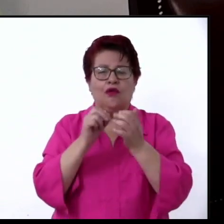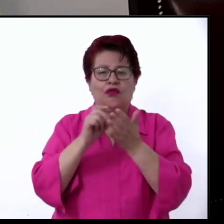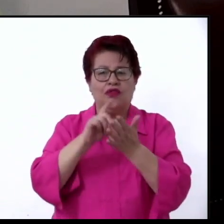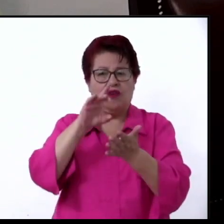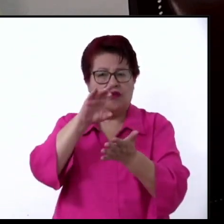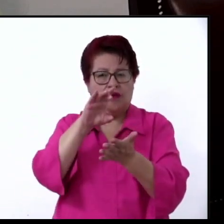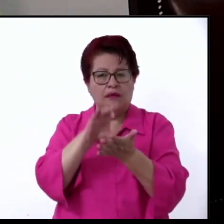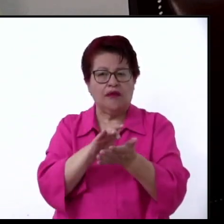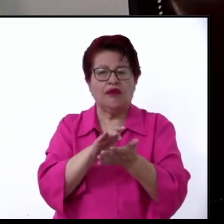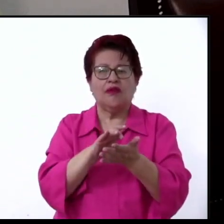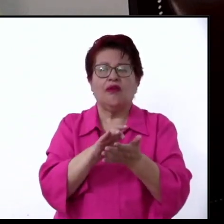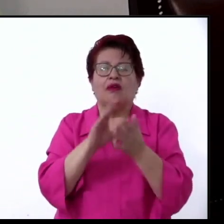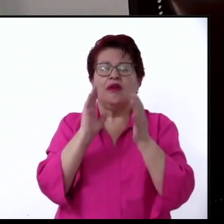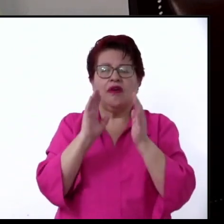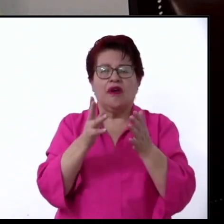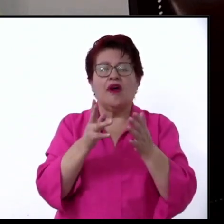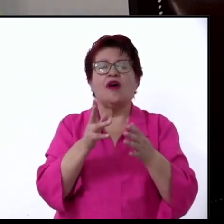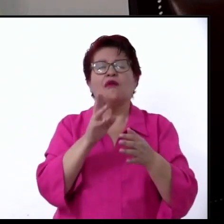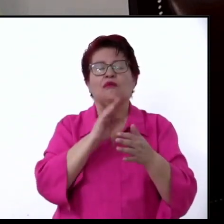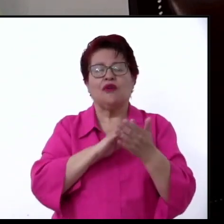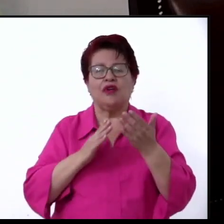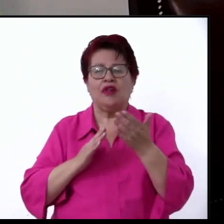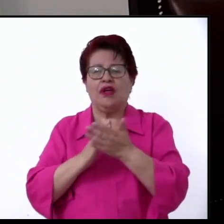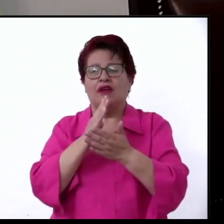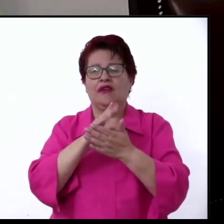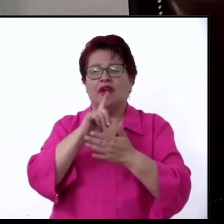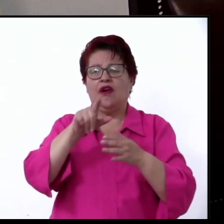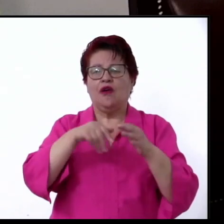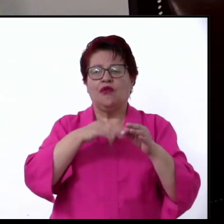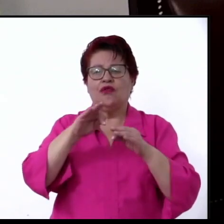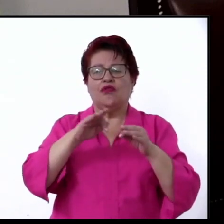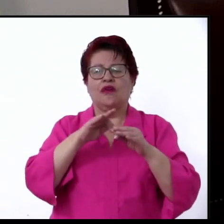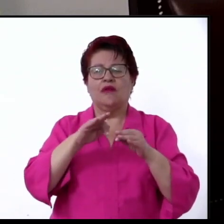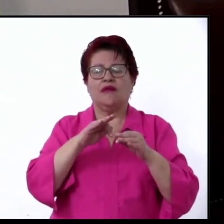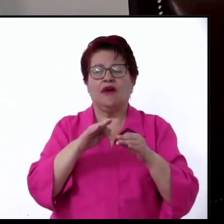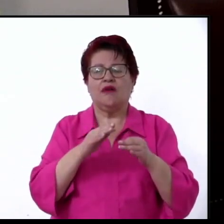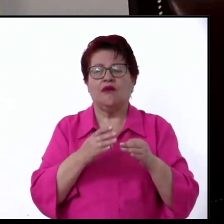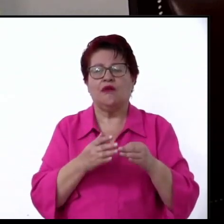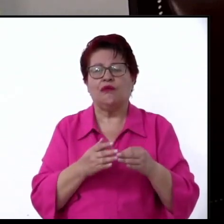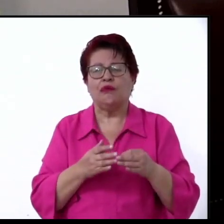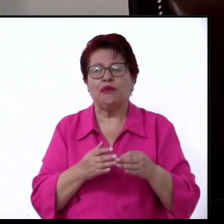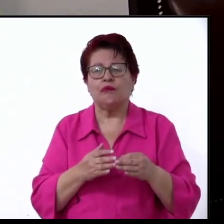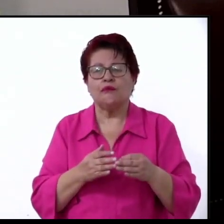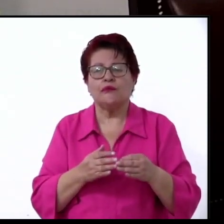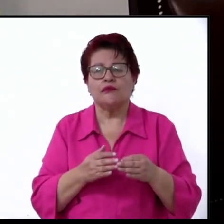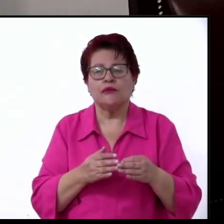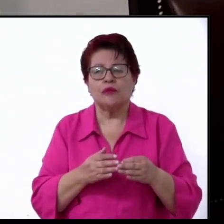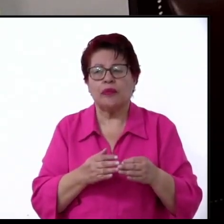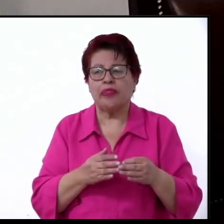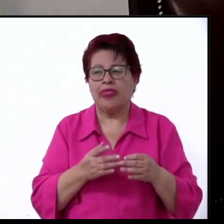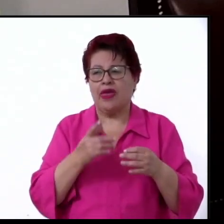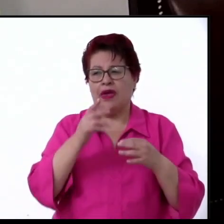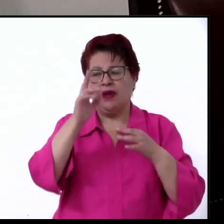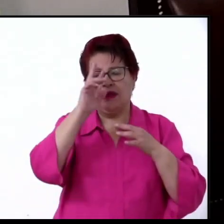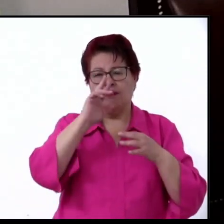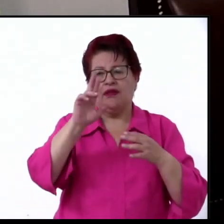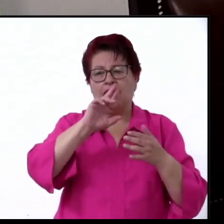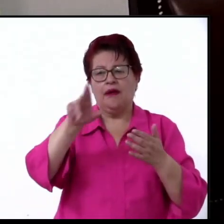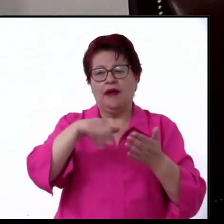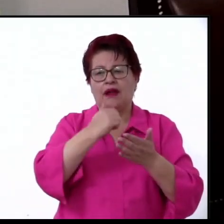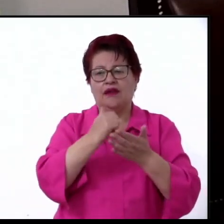discapacidad han podido acceder a un trabajo pues digno en esta